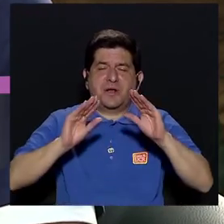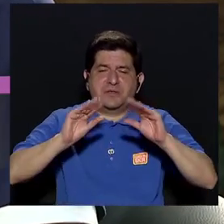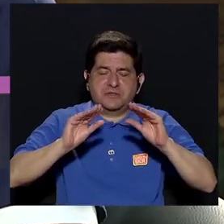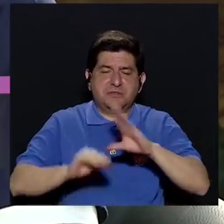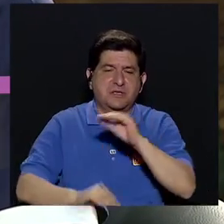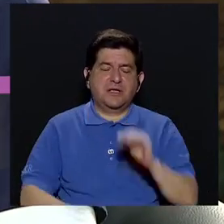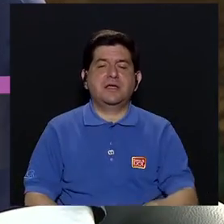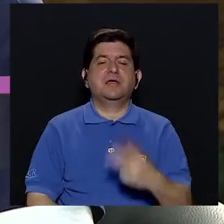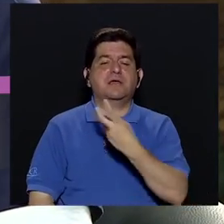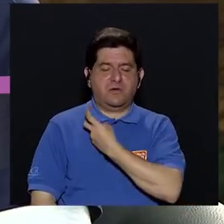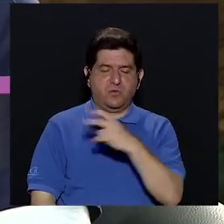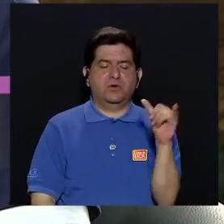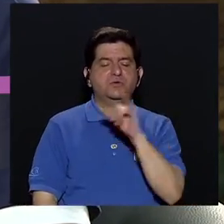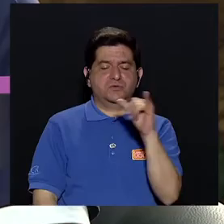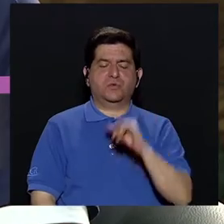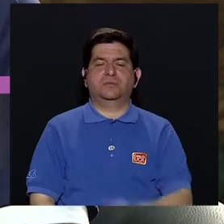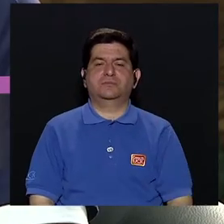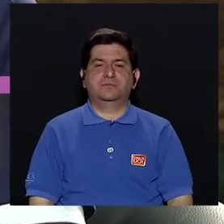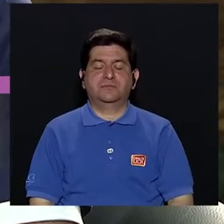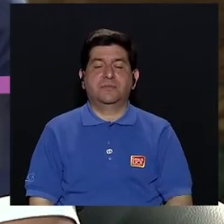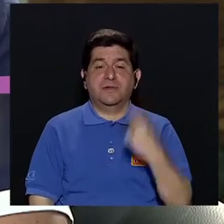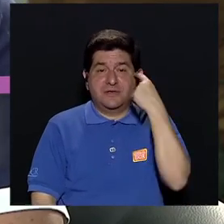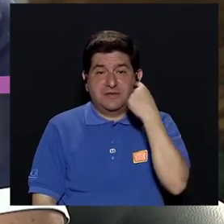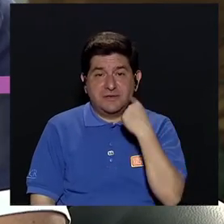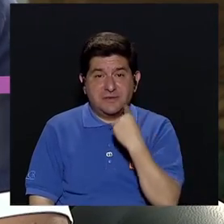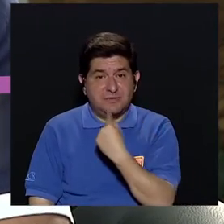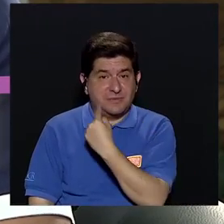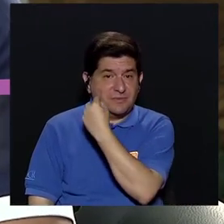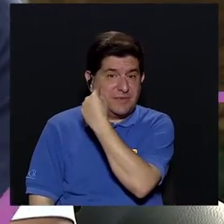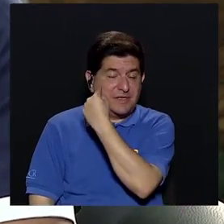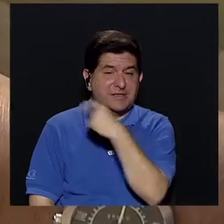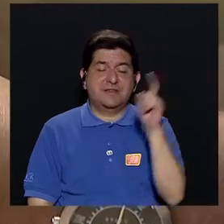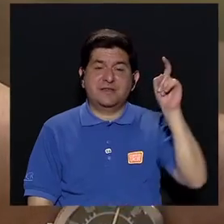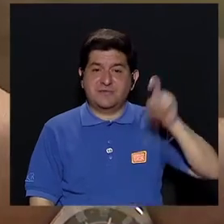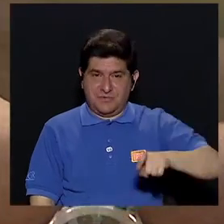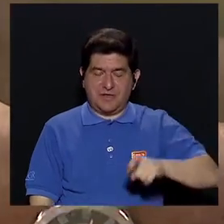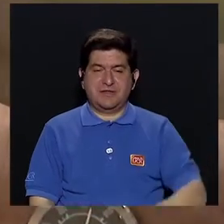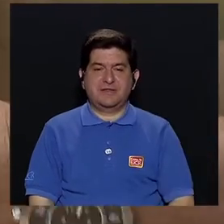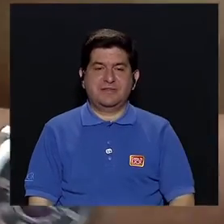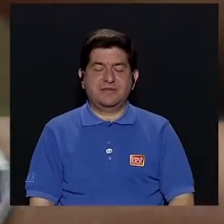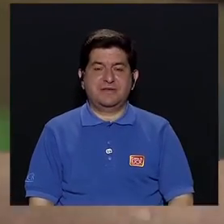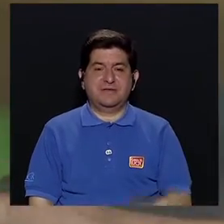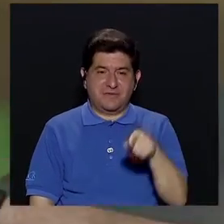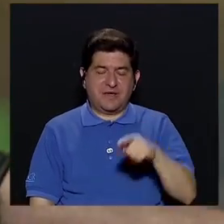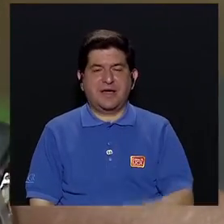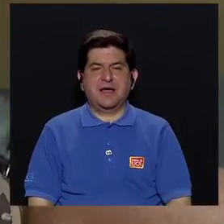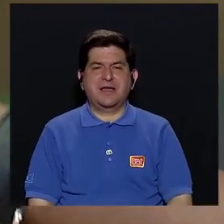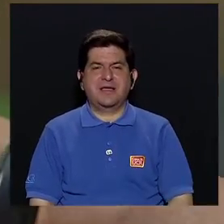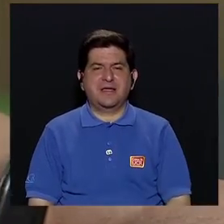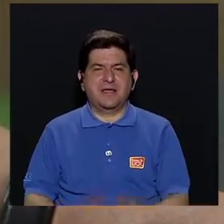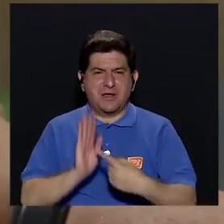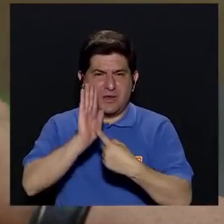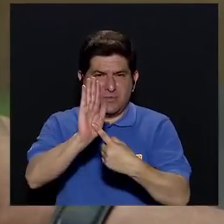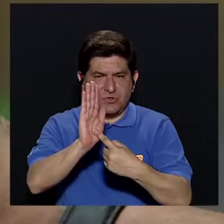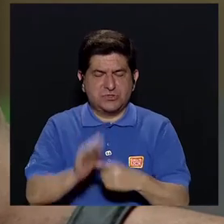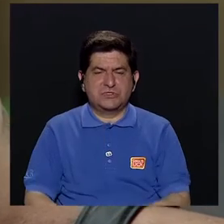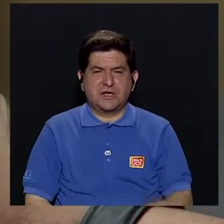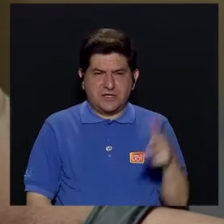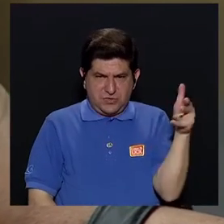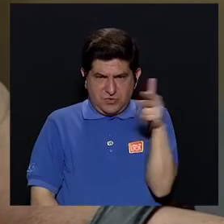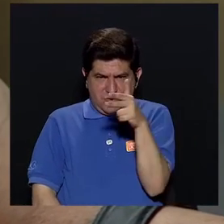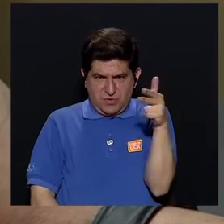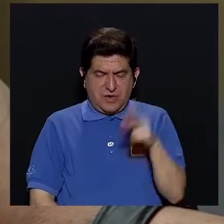blandos y en el hueso. La mandíbula, por ejemplo, debe ser cortada, no sé si puede enfocar la